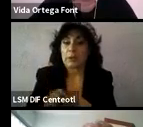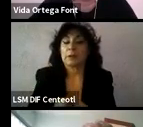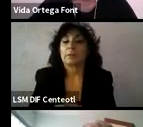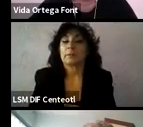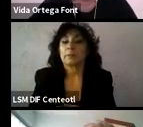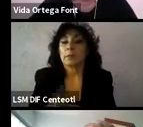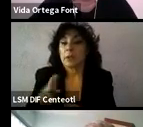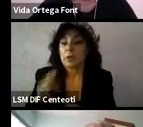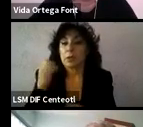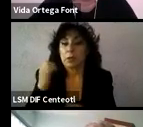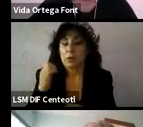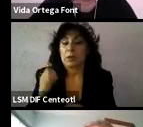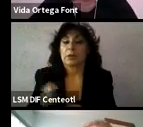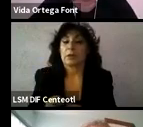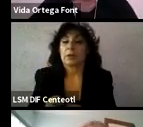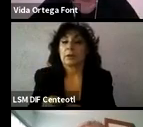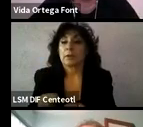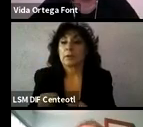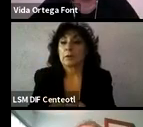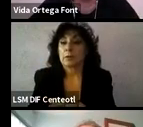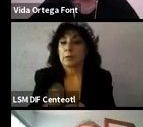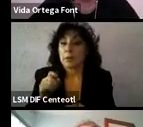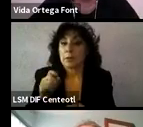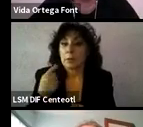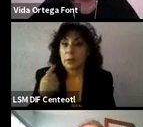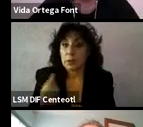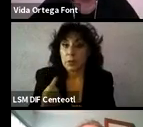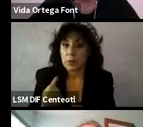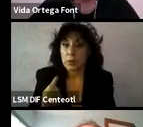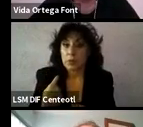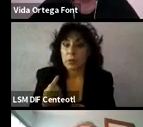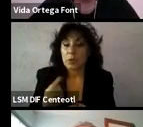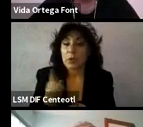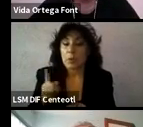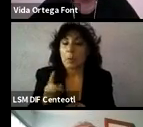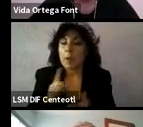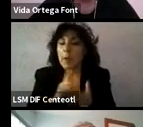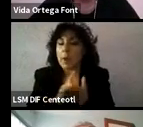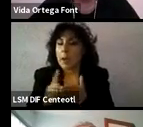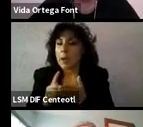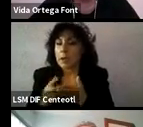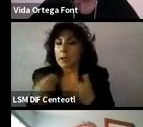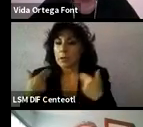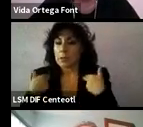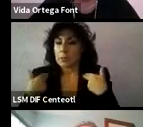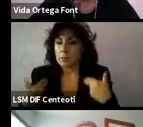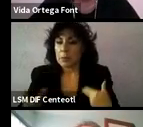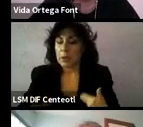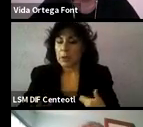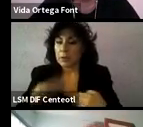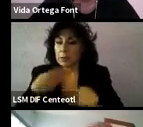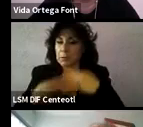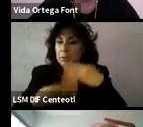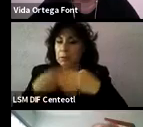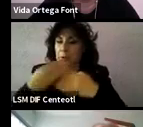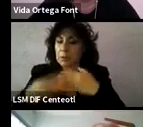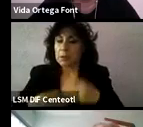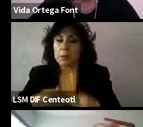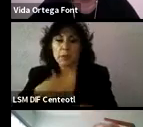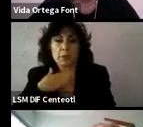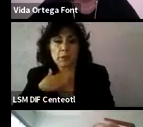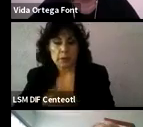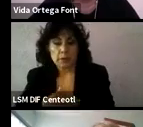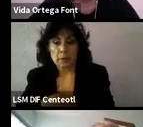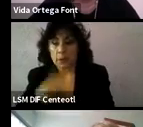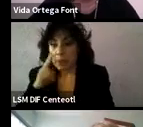mañana, sobre derechos humanos y procesos de justicia, donde vamos a visibilizar proyectos orientados a